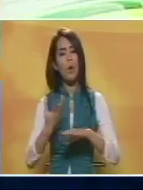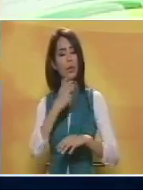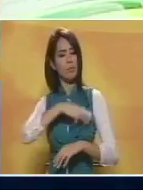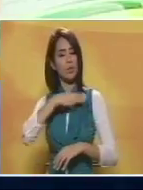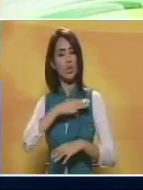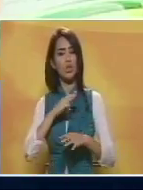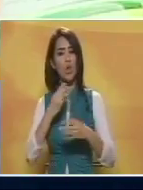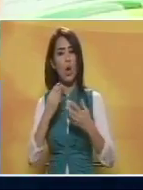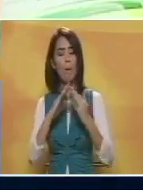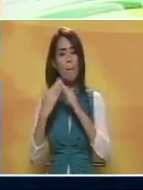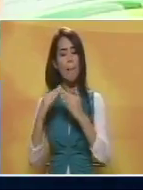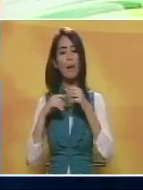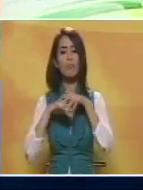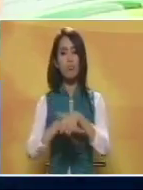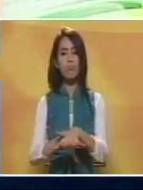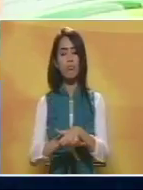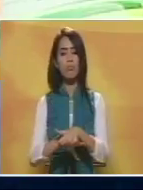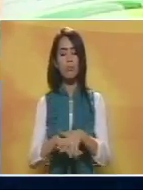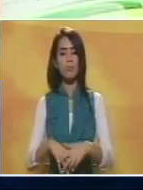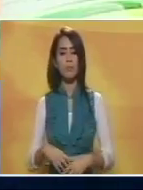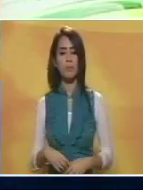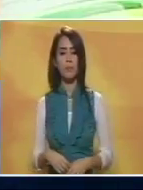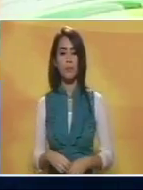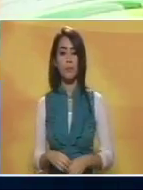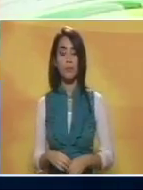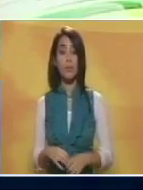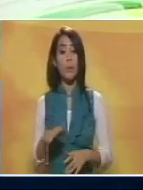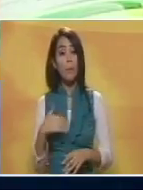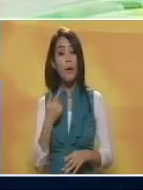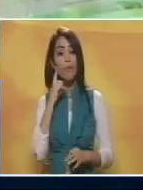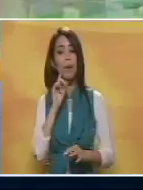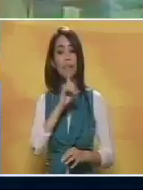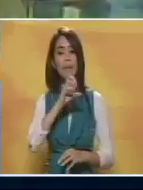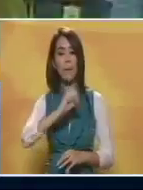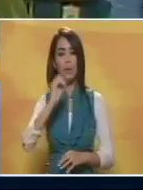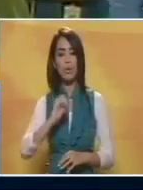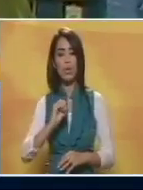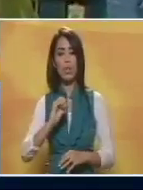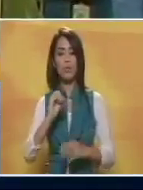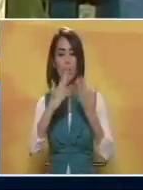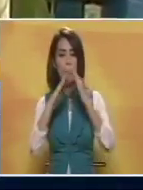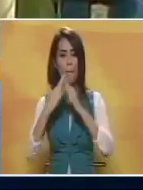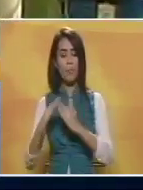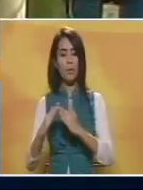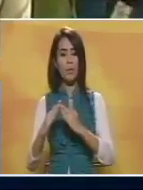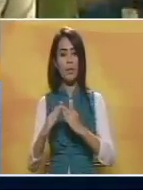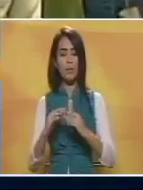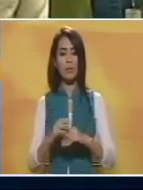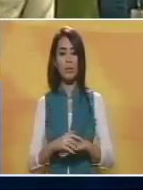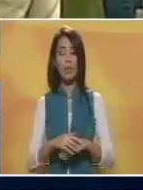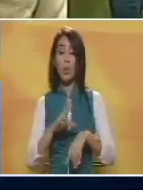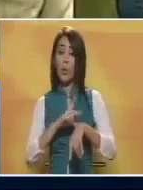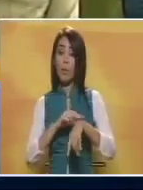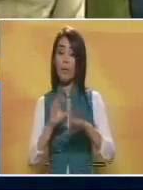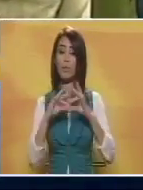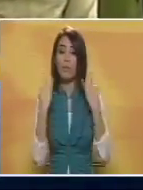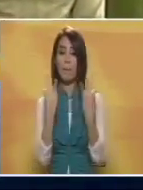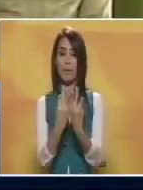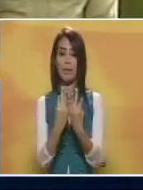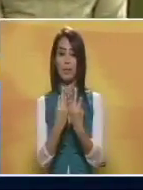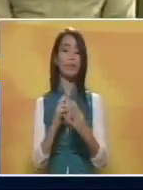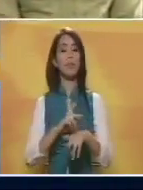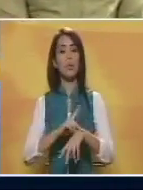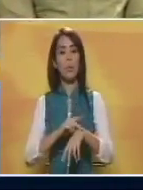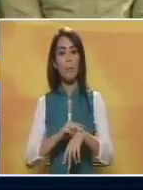Barrio Adentro permite estar 100% en la comunidad con el médico de familia, con